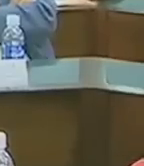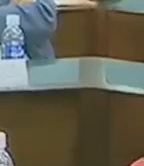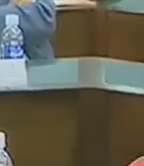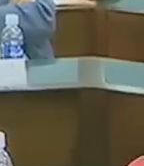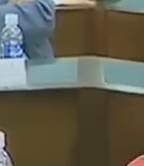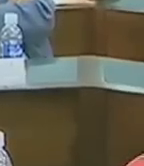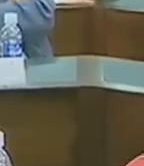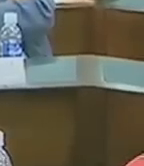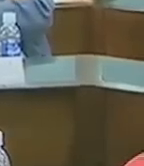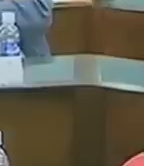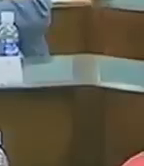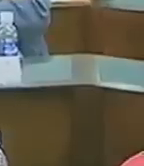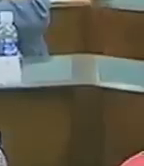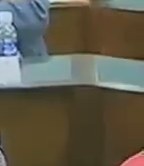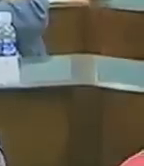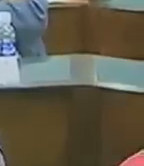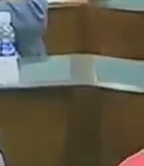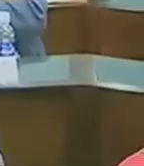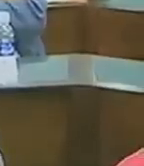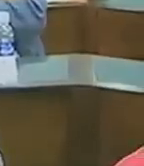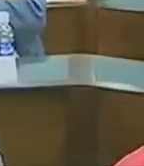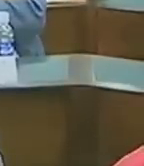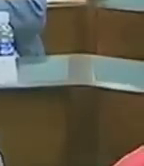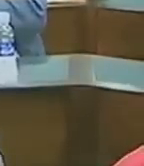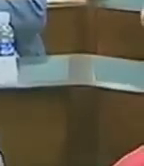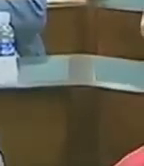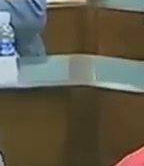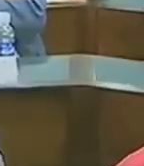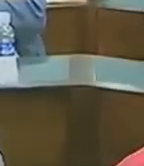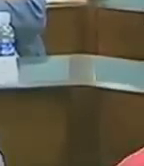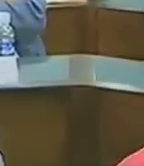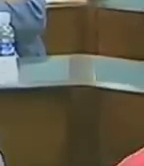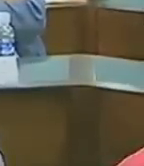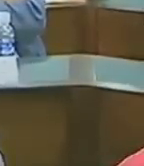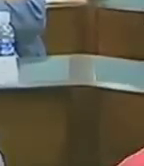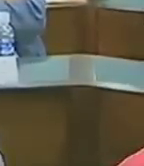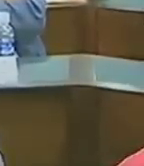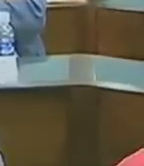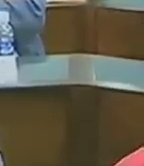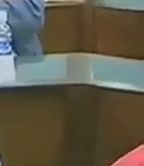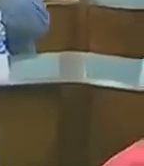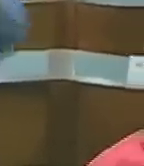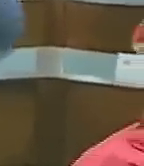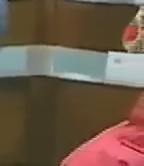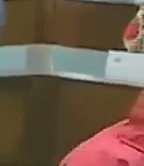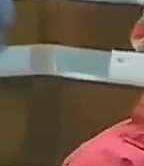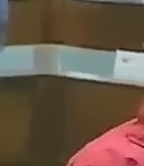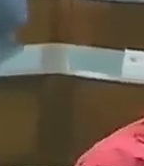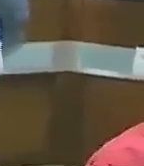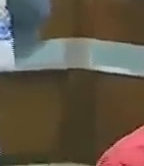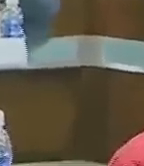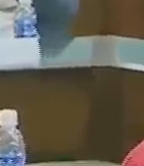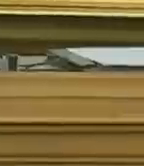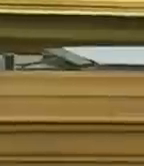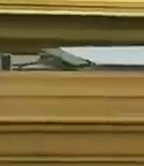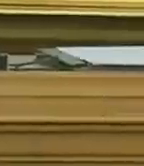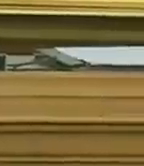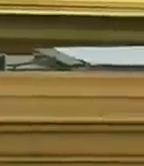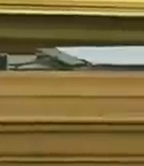eso, para generar conocimiento y generar nuevos profesionales, es que está la Universidad Venezolana. Gracias.